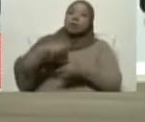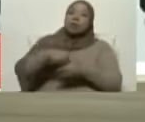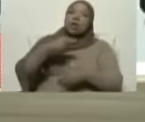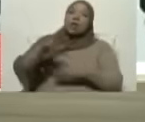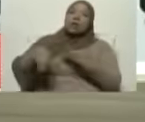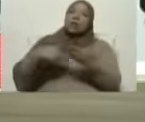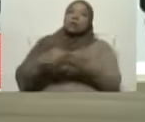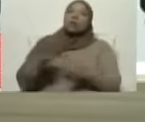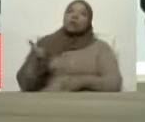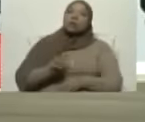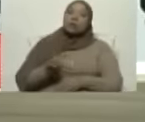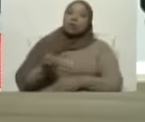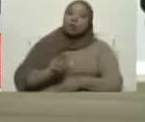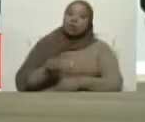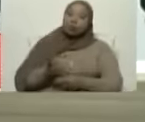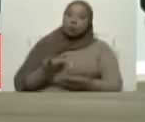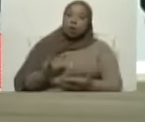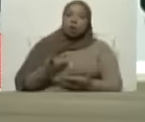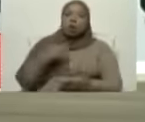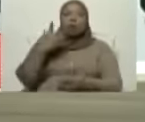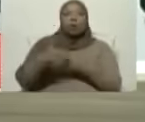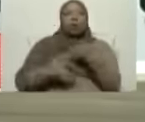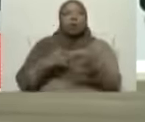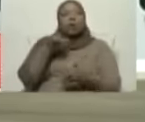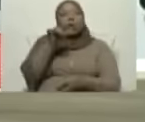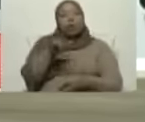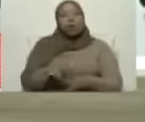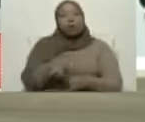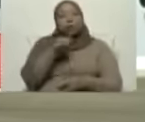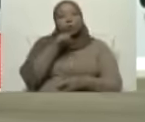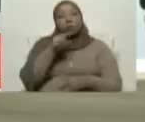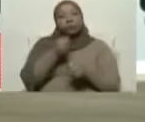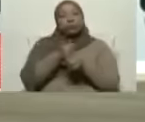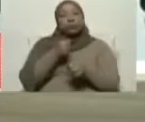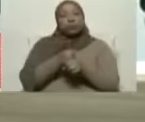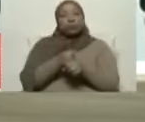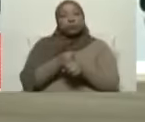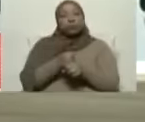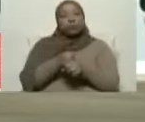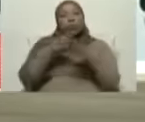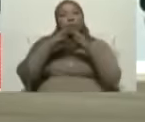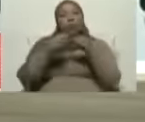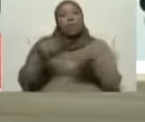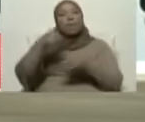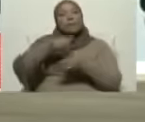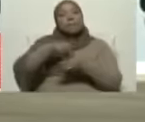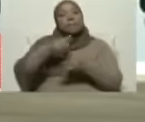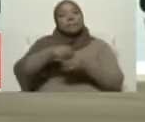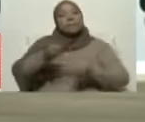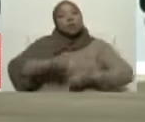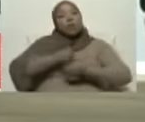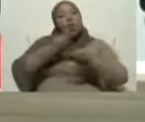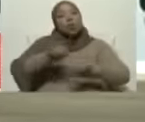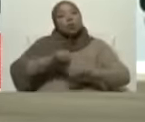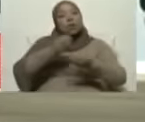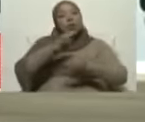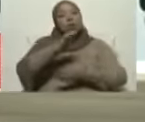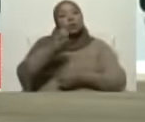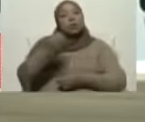nación de Venezuela y del mundo. Los rectores del Consejo